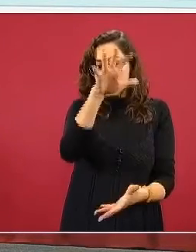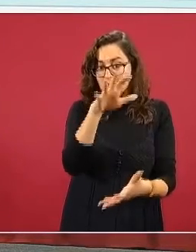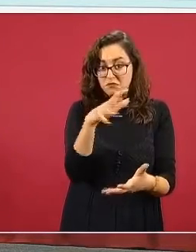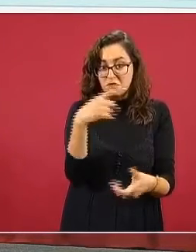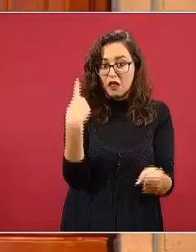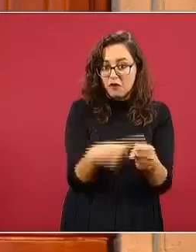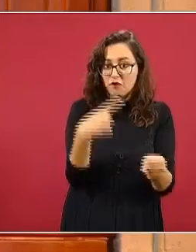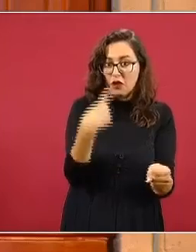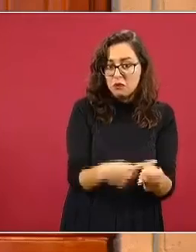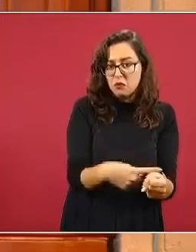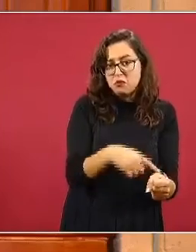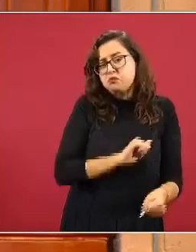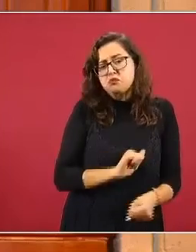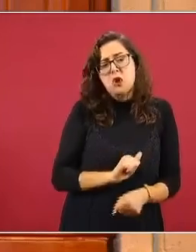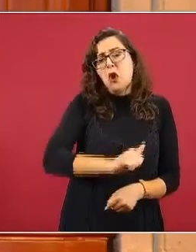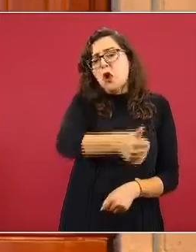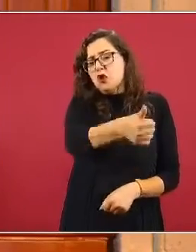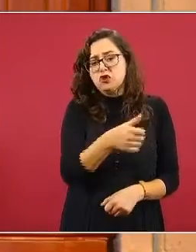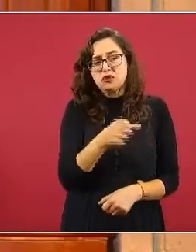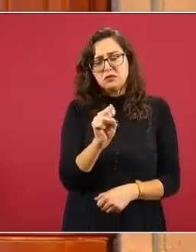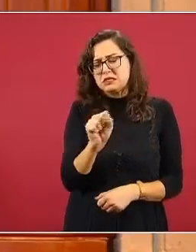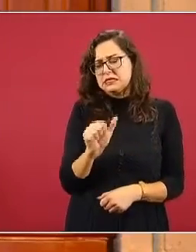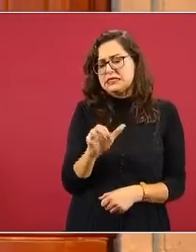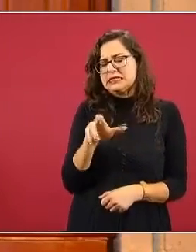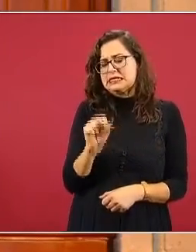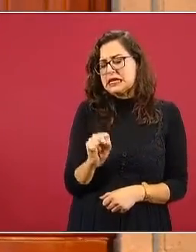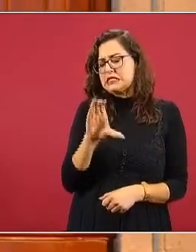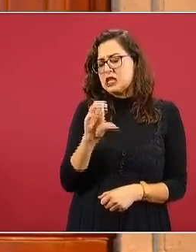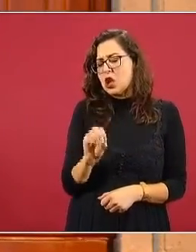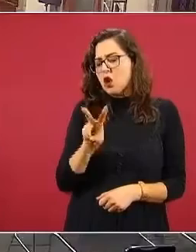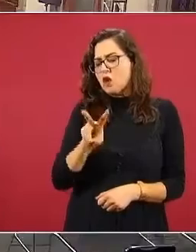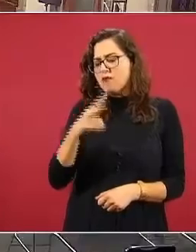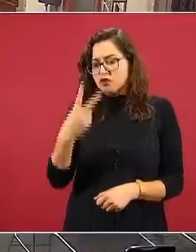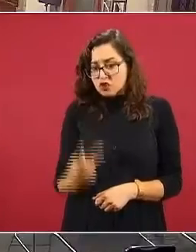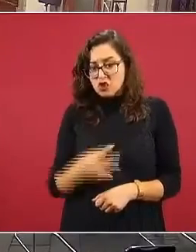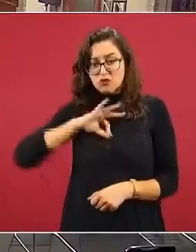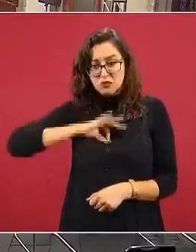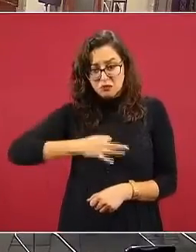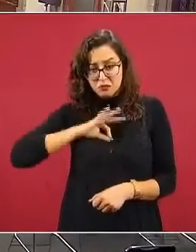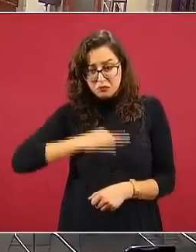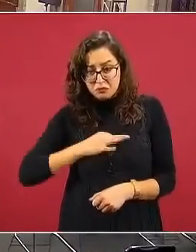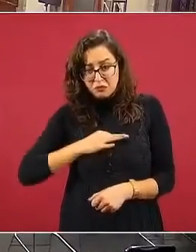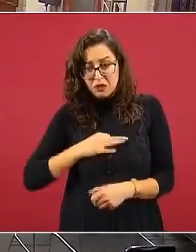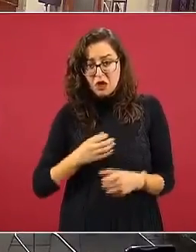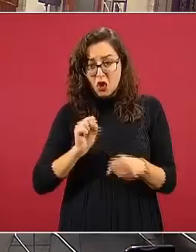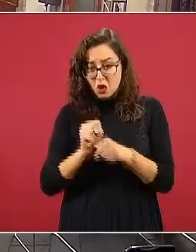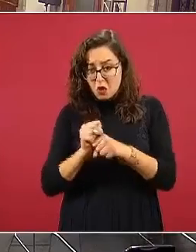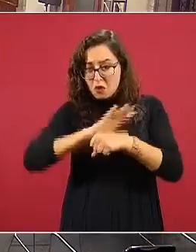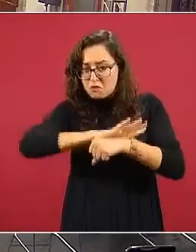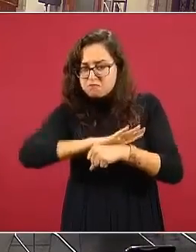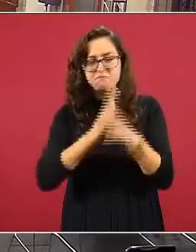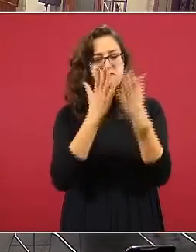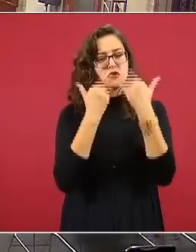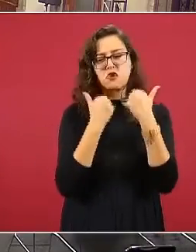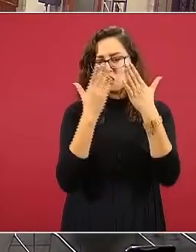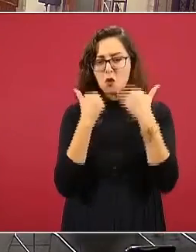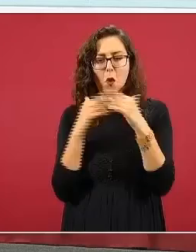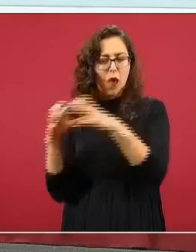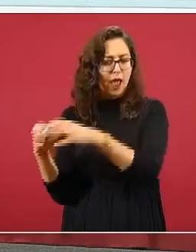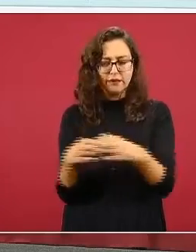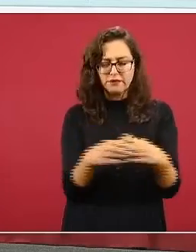prueba que detecta el virus SARS-CoV-2, es decir, no se detectó la presencia de este virus, y a este grupo